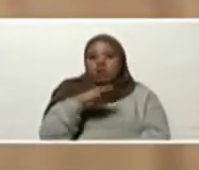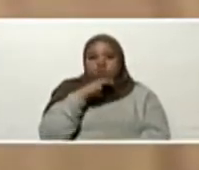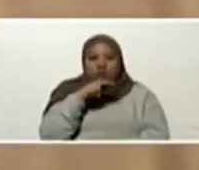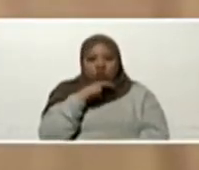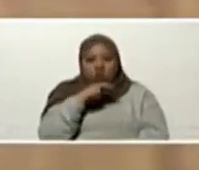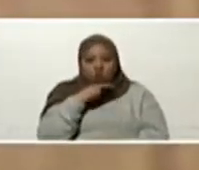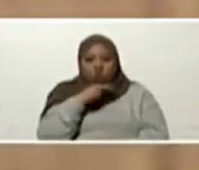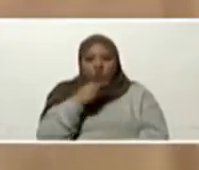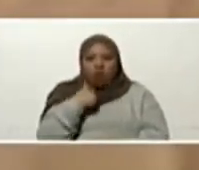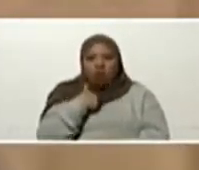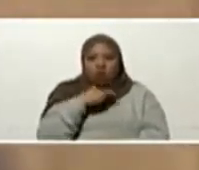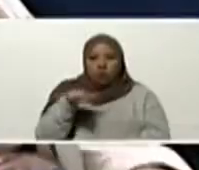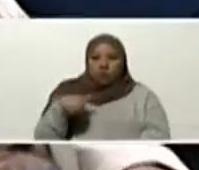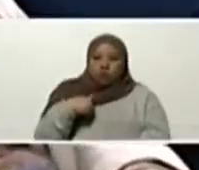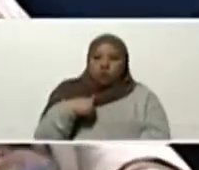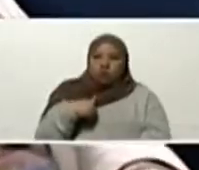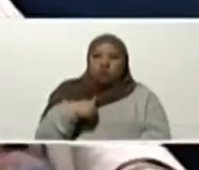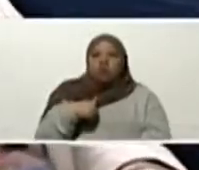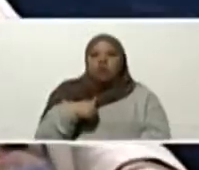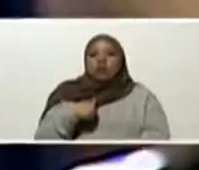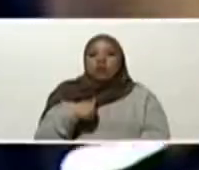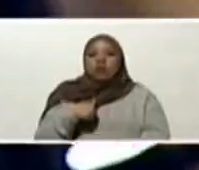los nietos.